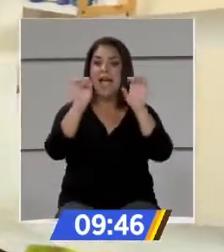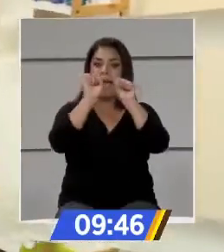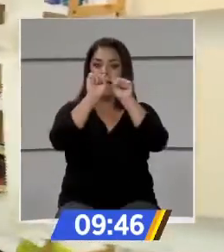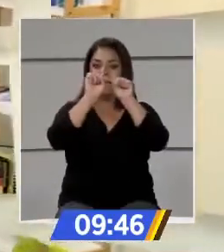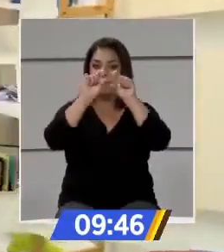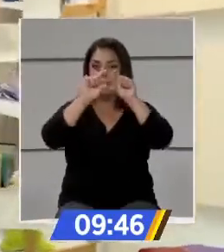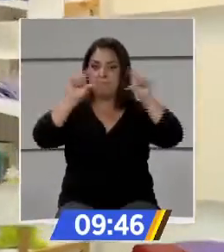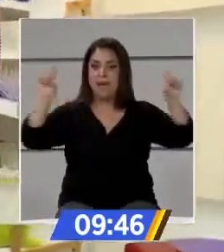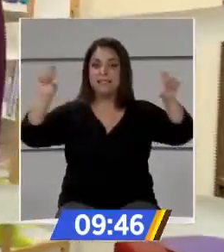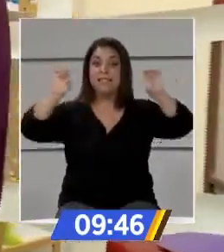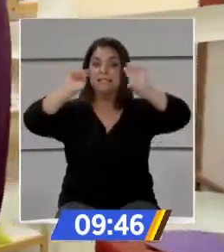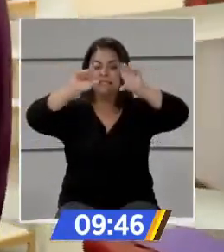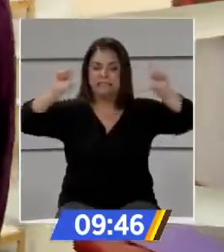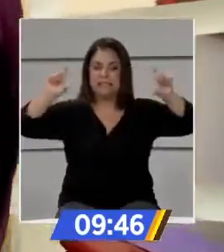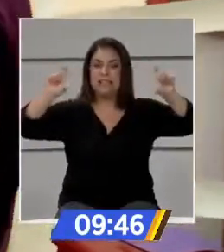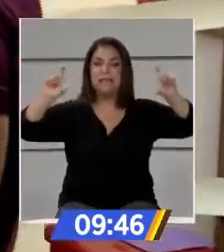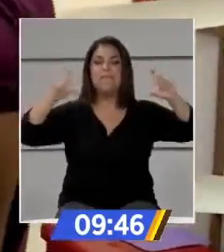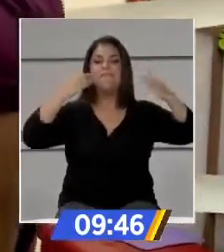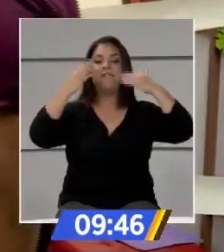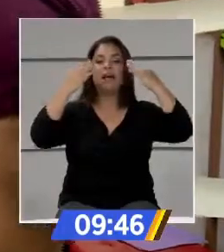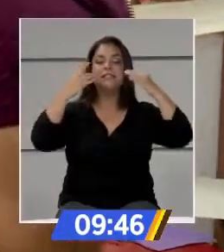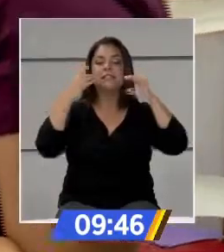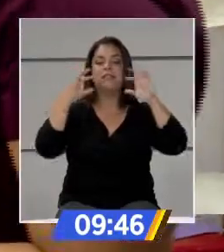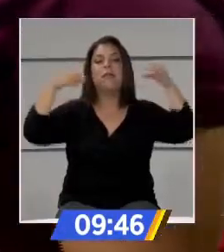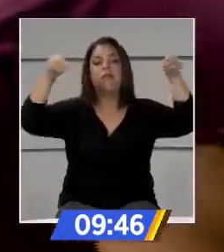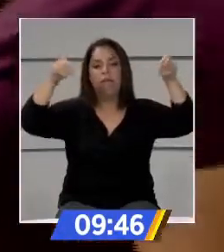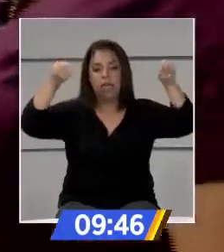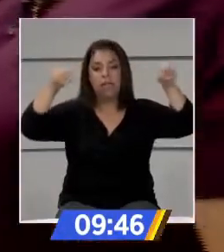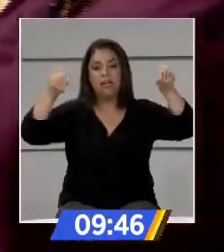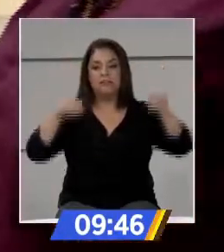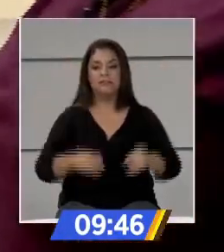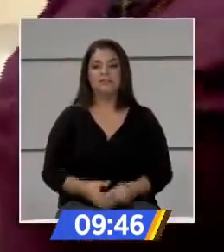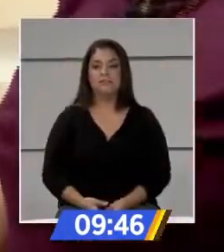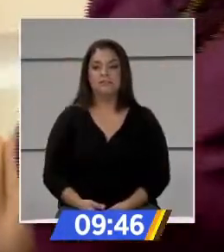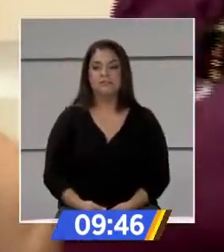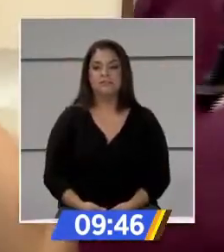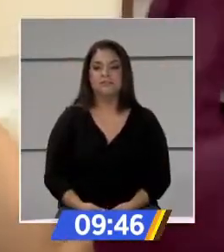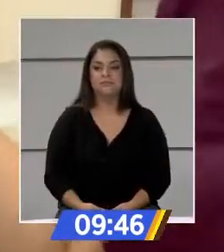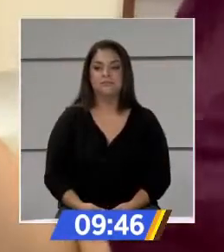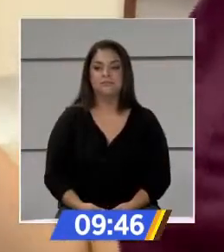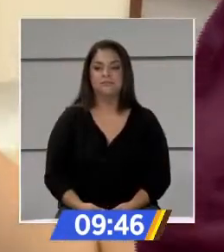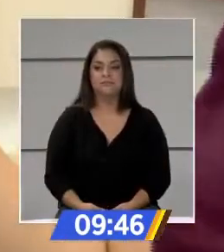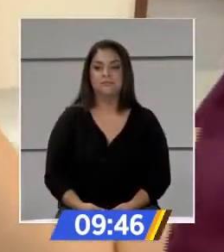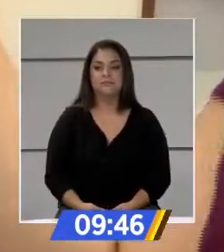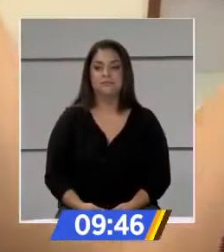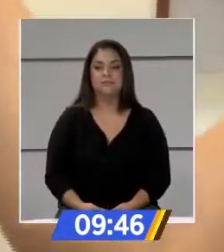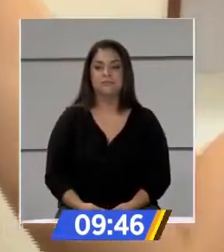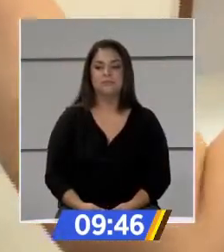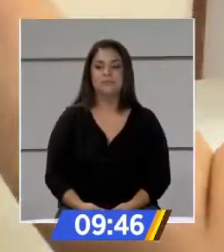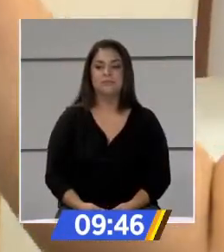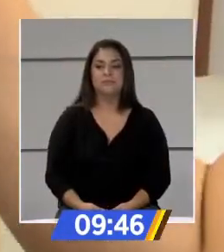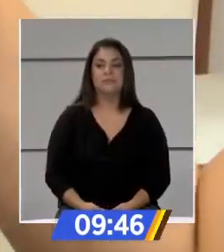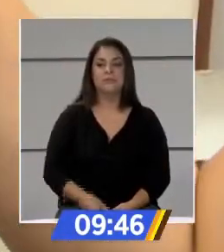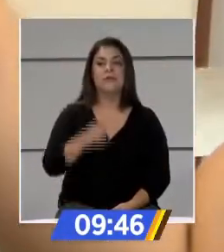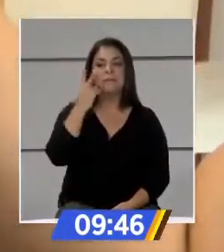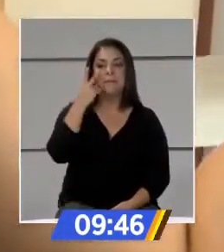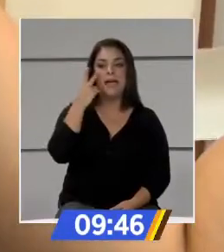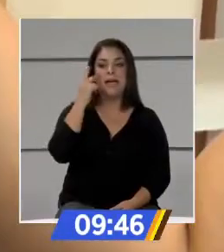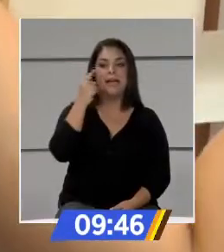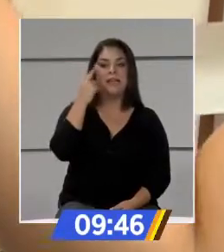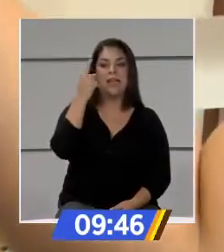ser más fácil poderlo pegar. Vean aquí, esta es la idea de cómo... Y si es como ancho. Ajá. ¿Verdad? Esta es la idea de cómo debería quedar pegadillo,